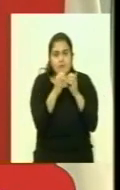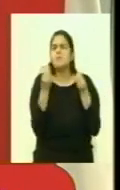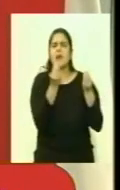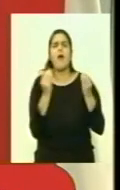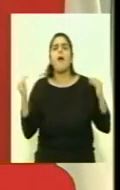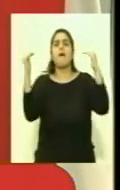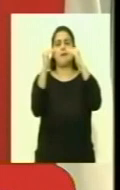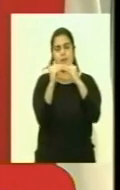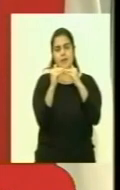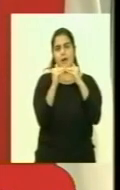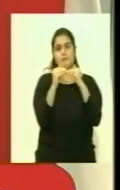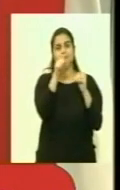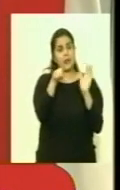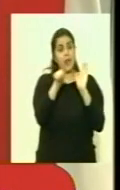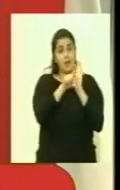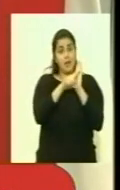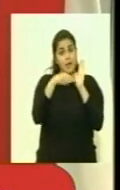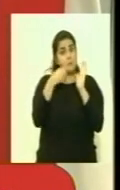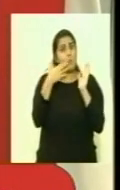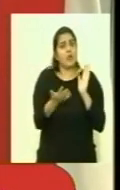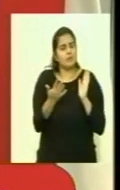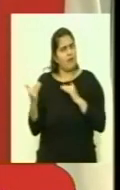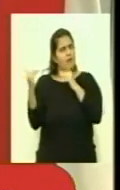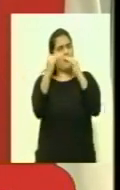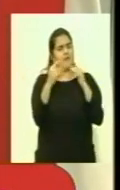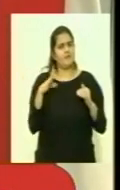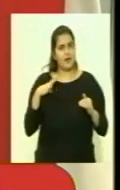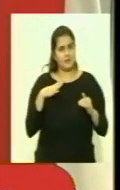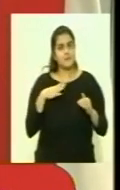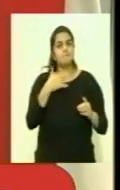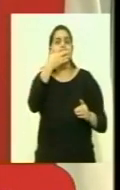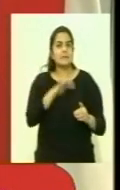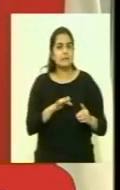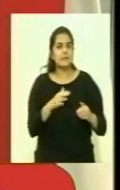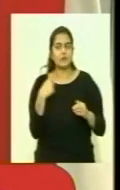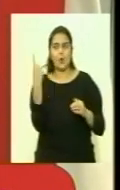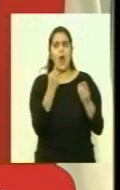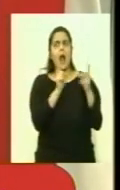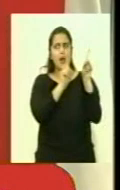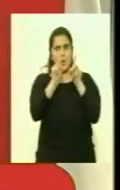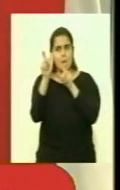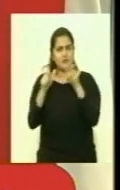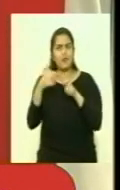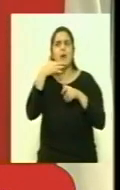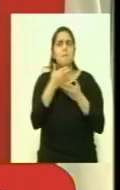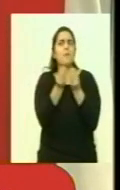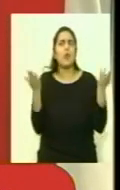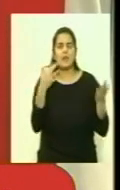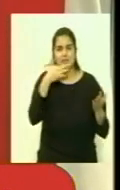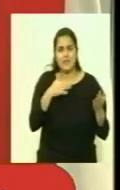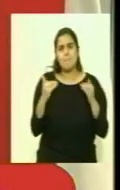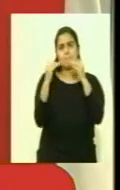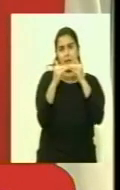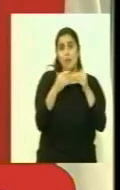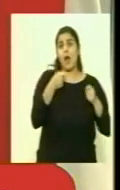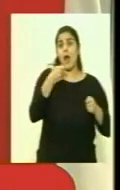equidad que esta ley justamente ha desnudado. Yo entiendo, y muchos entendemos, que no es lo mismo que se